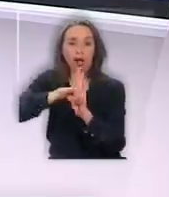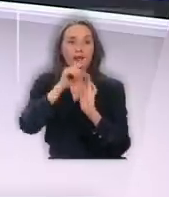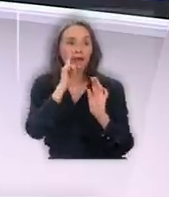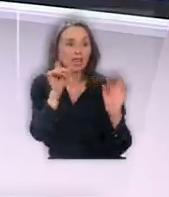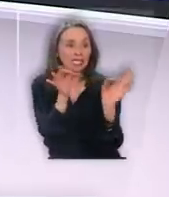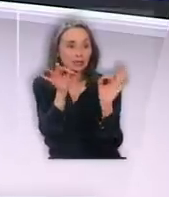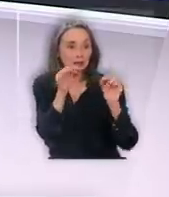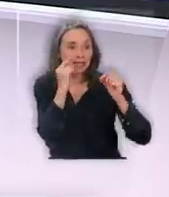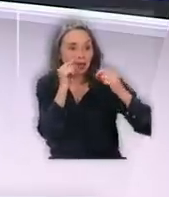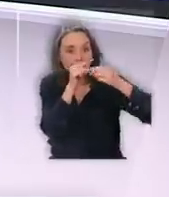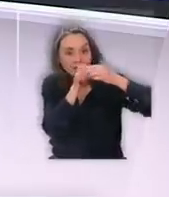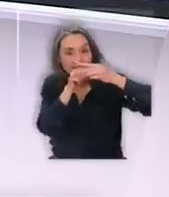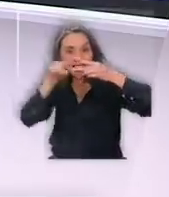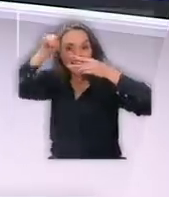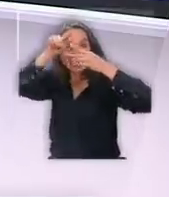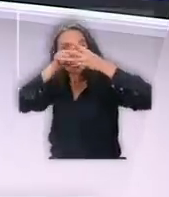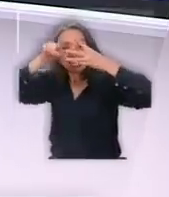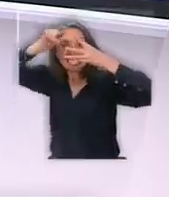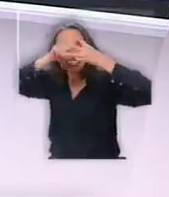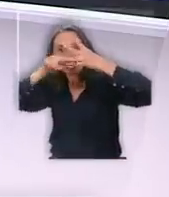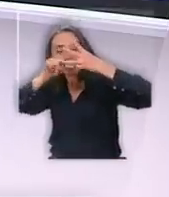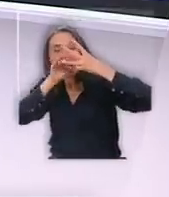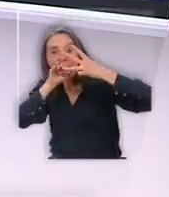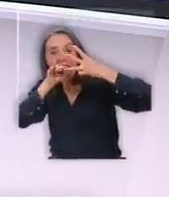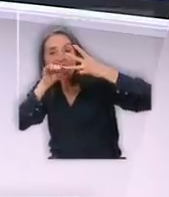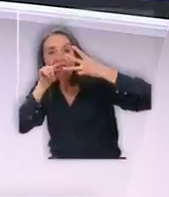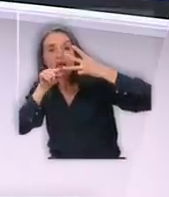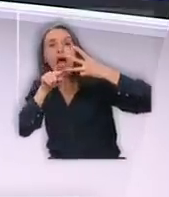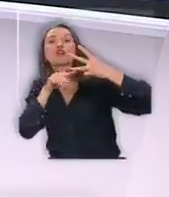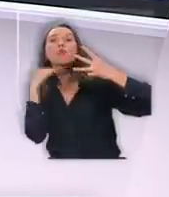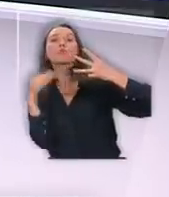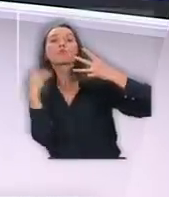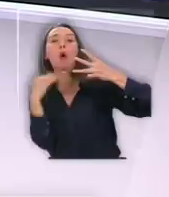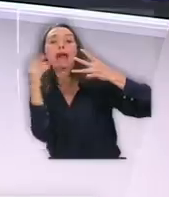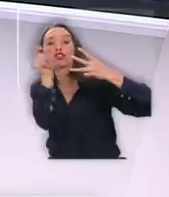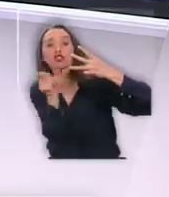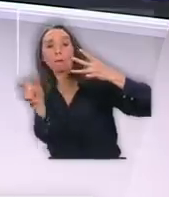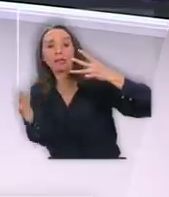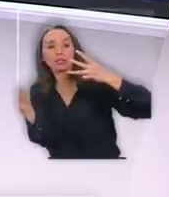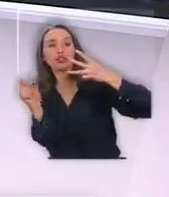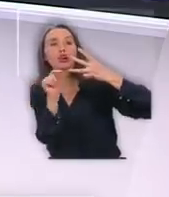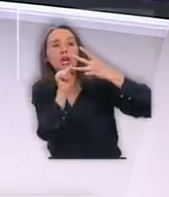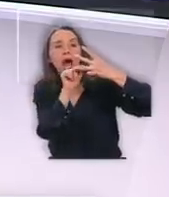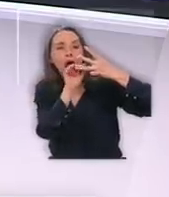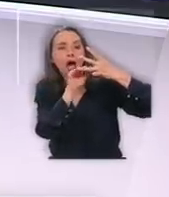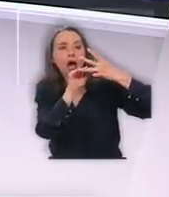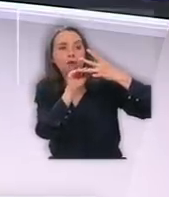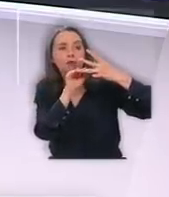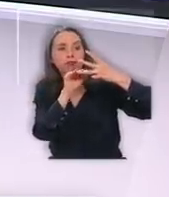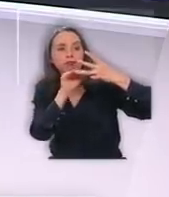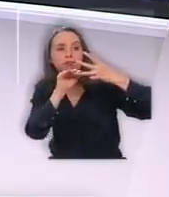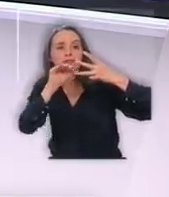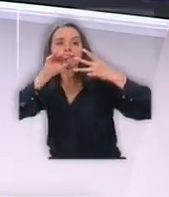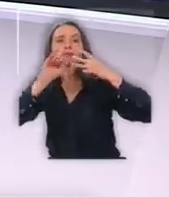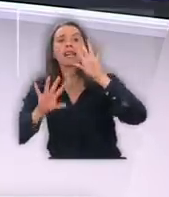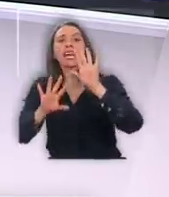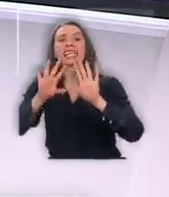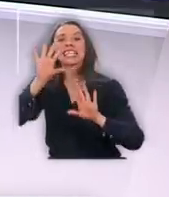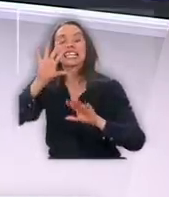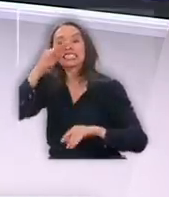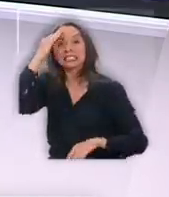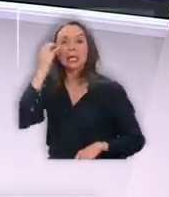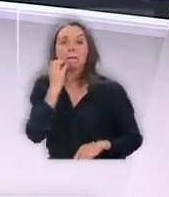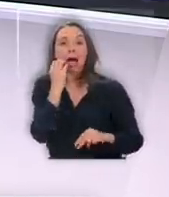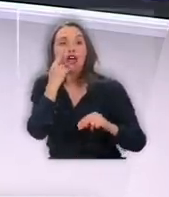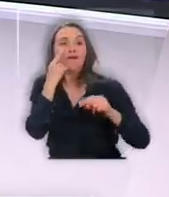colores para que usted se dé cuenta. La línea de abajo, la línea de fallecidos, empieza a progresar de manera muy importante a partir del día 15 de mayo.